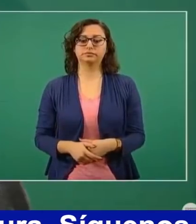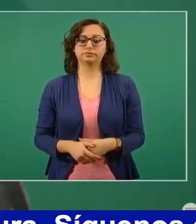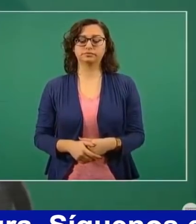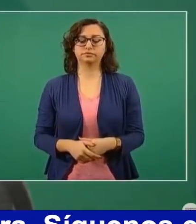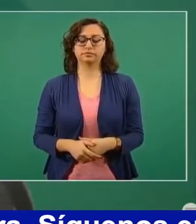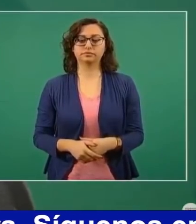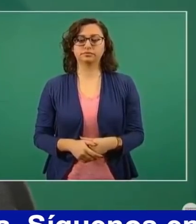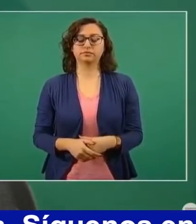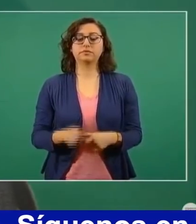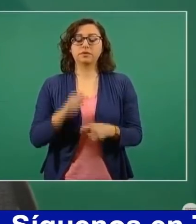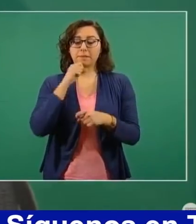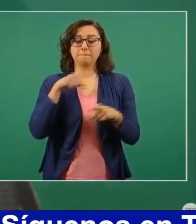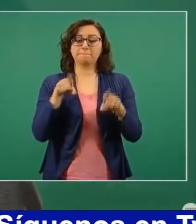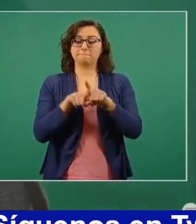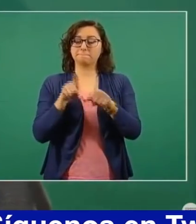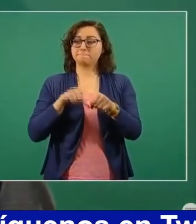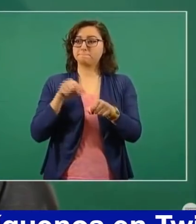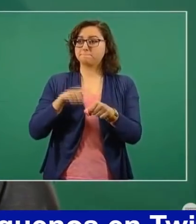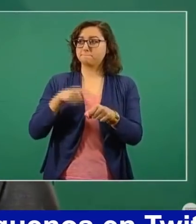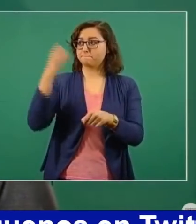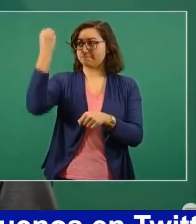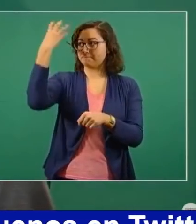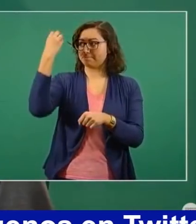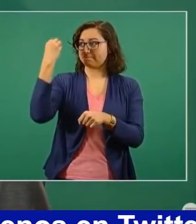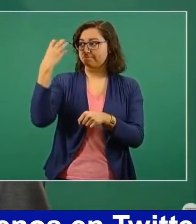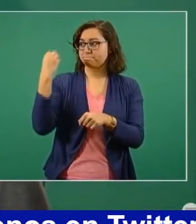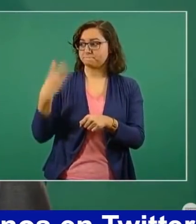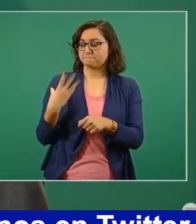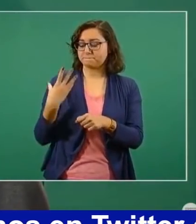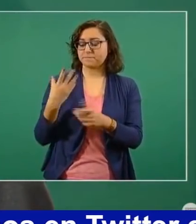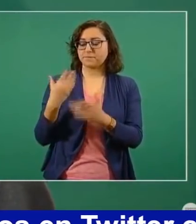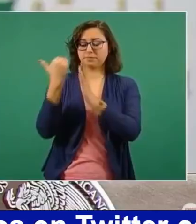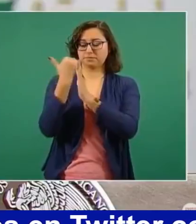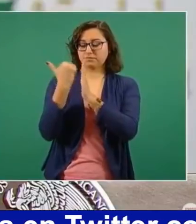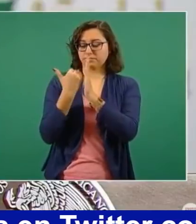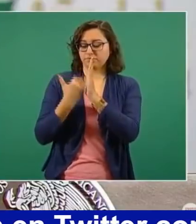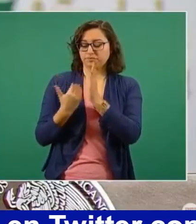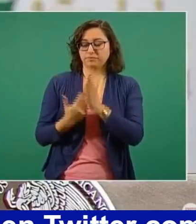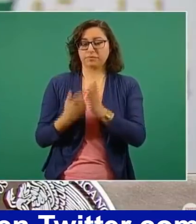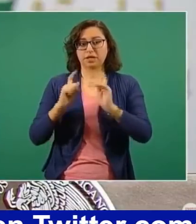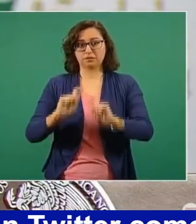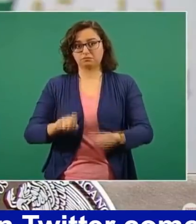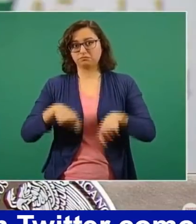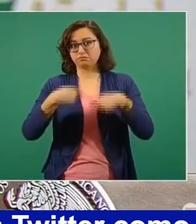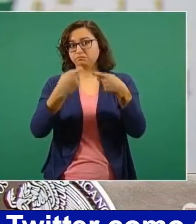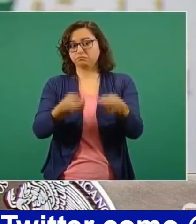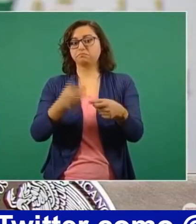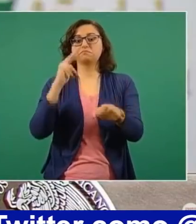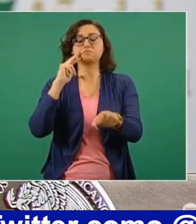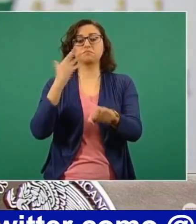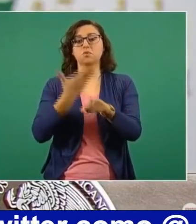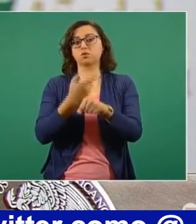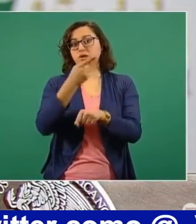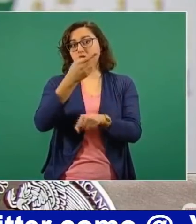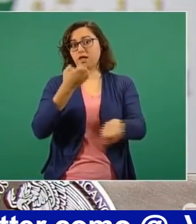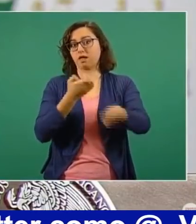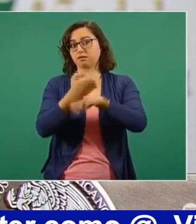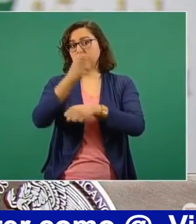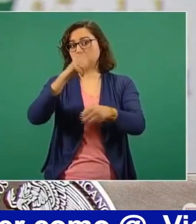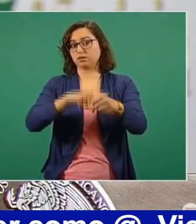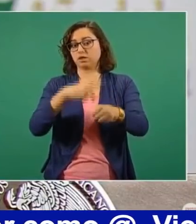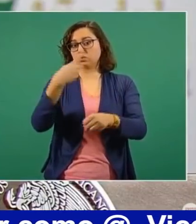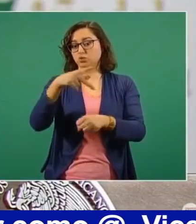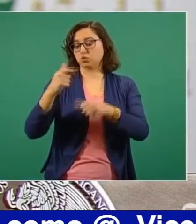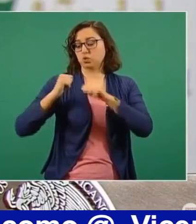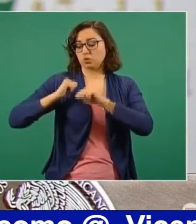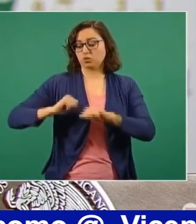lineamiento del semáforo de riesgo COVID, y la aplicación concreta la ejecutan las entidades federativas, que sus gobiernos